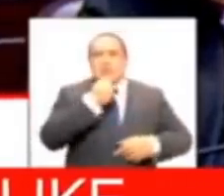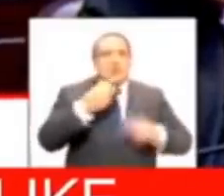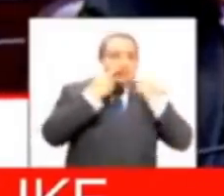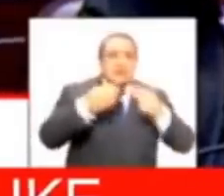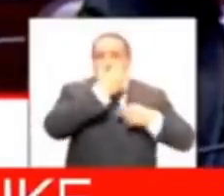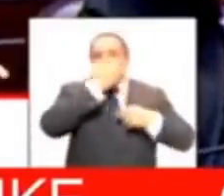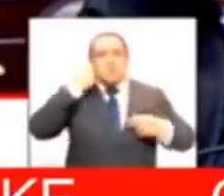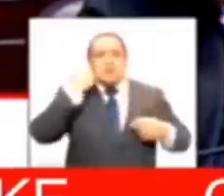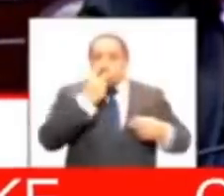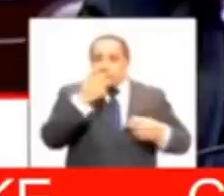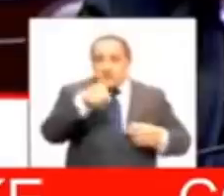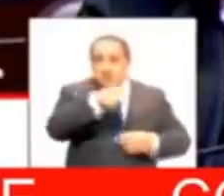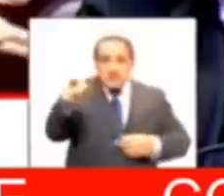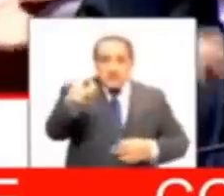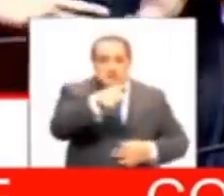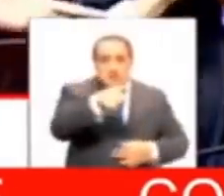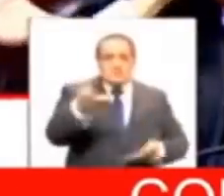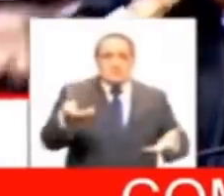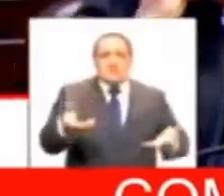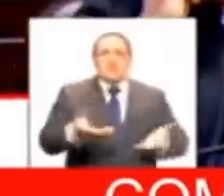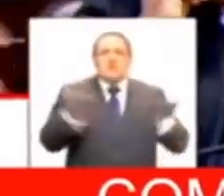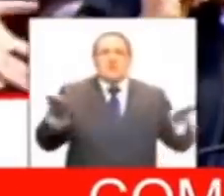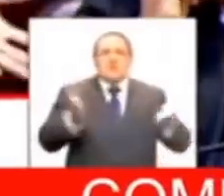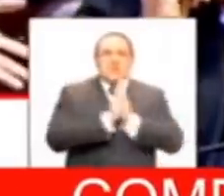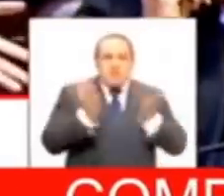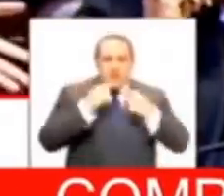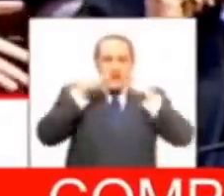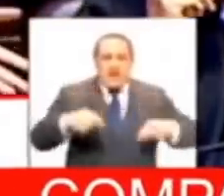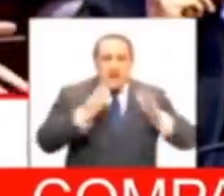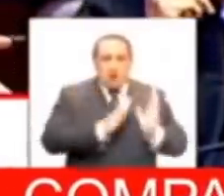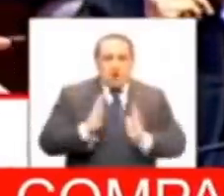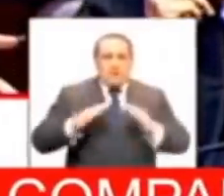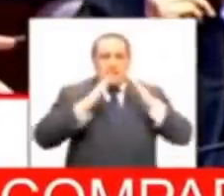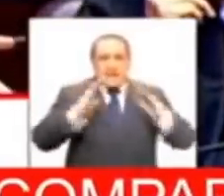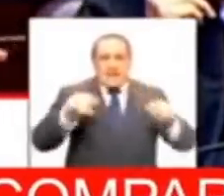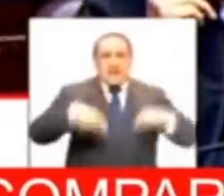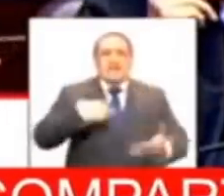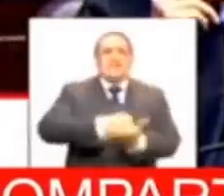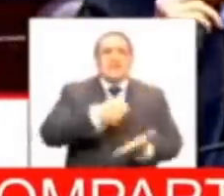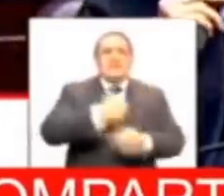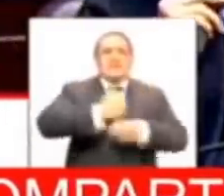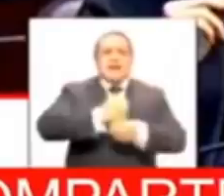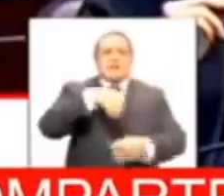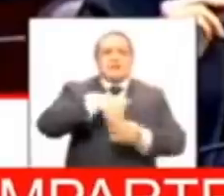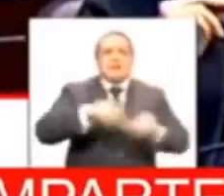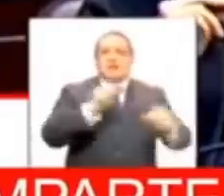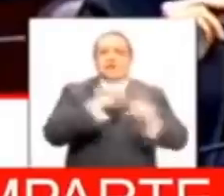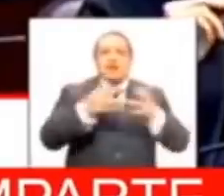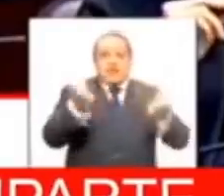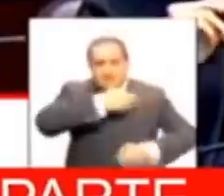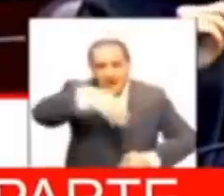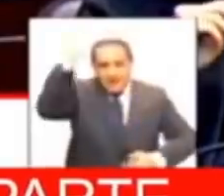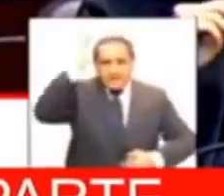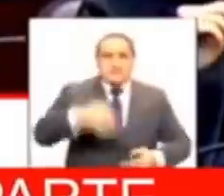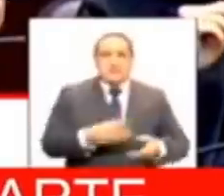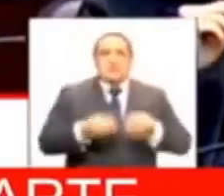sin mascarillas, miren, ahí. Por favor, hay que poner orden en la casa. Aquí se le paga para trabajar, para votar, y si no quieren,